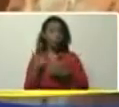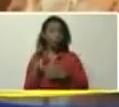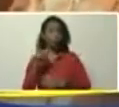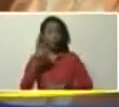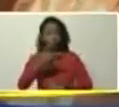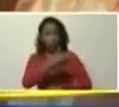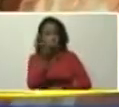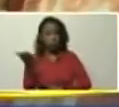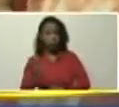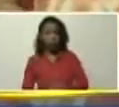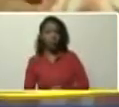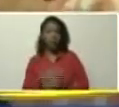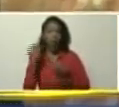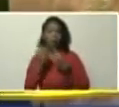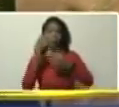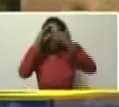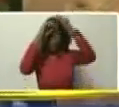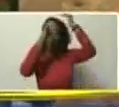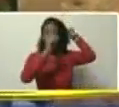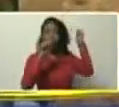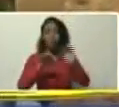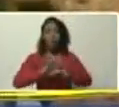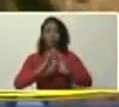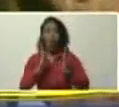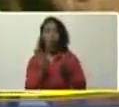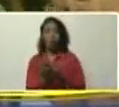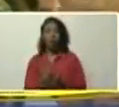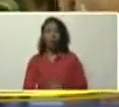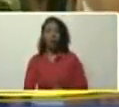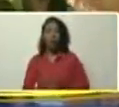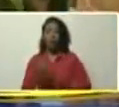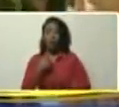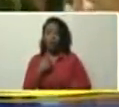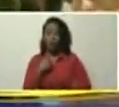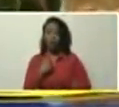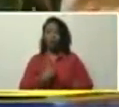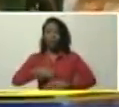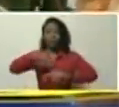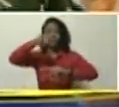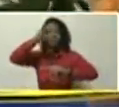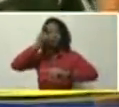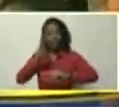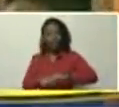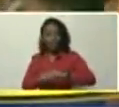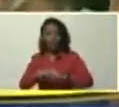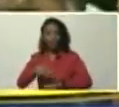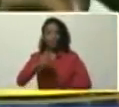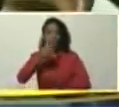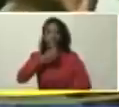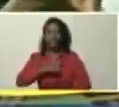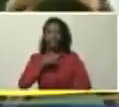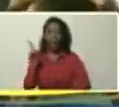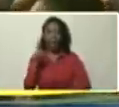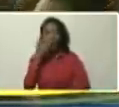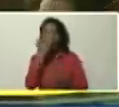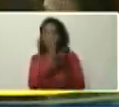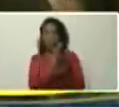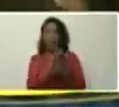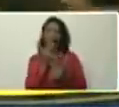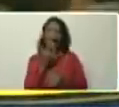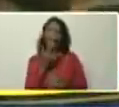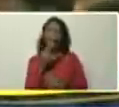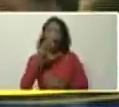representarlas como canciller ante el mundo, yo tuve que sentarme delante de, por ejemplo,